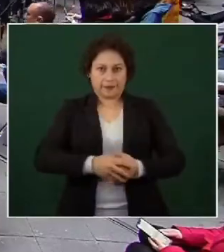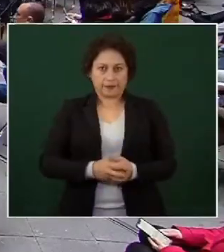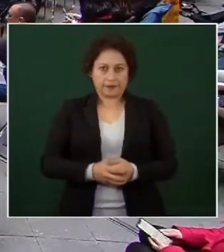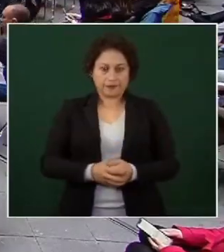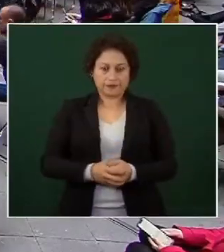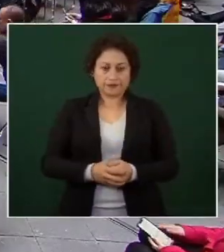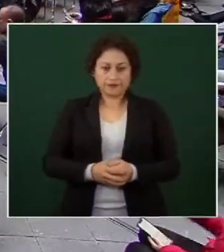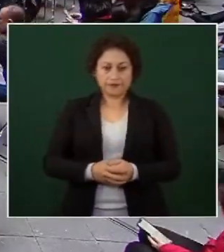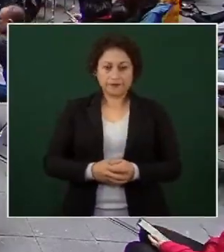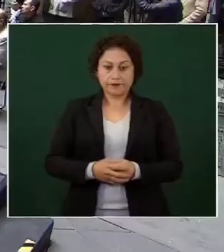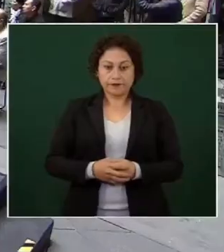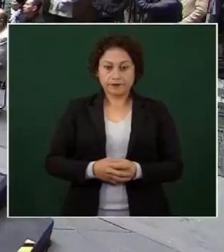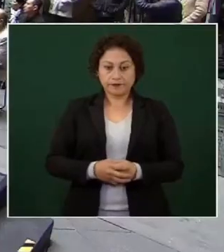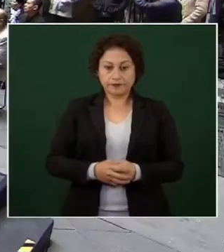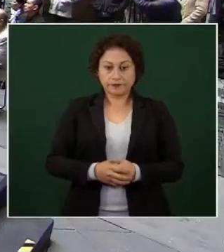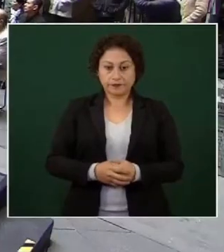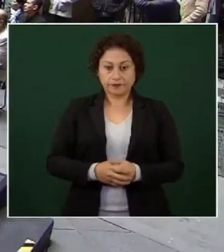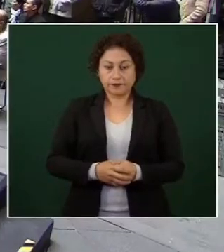Vamos.